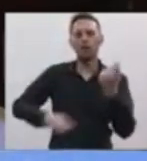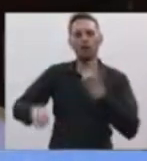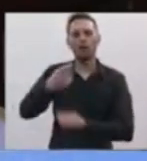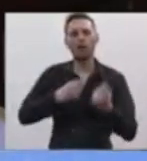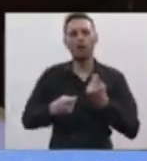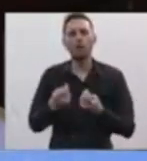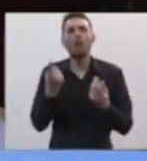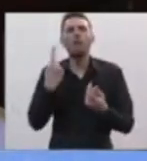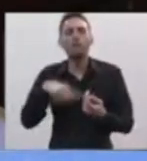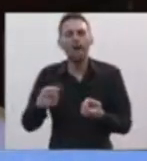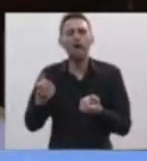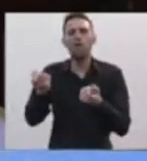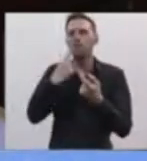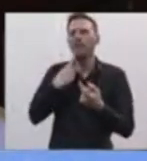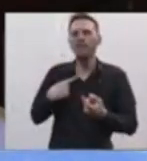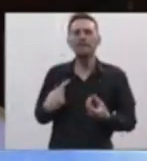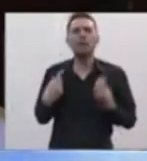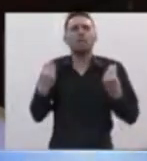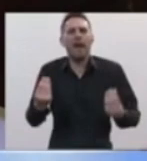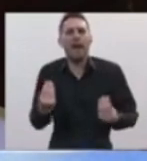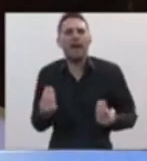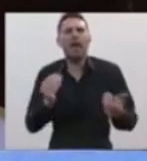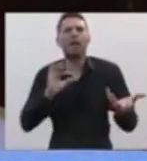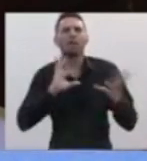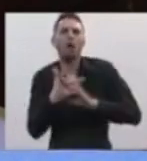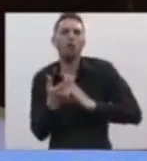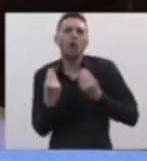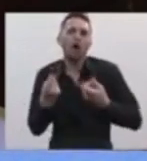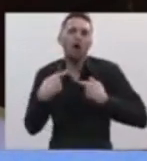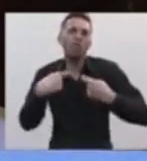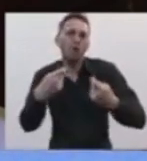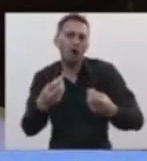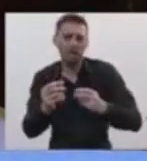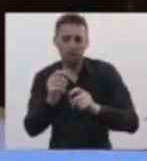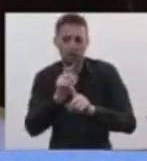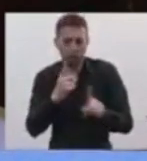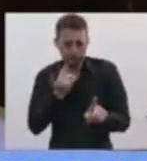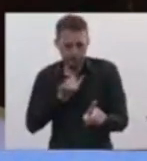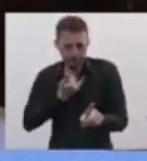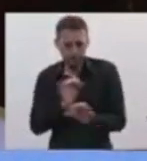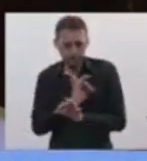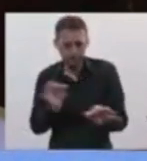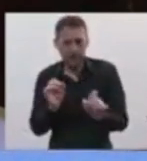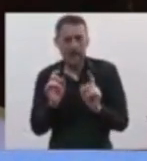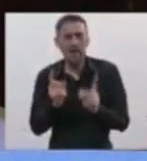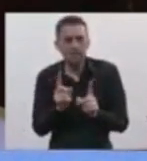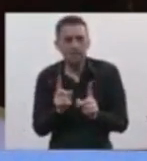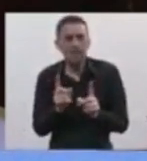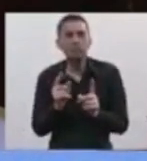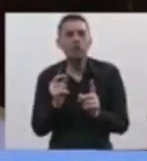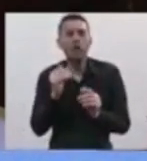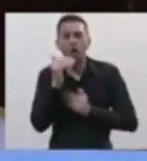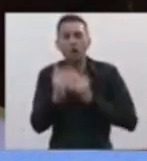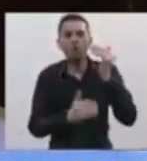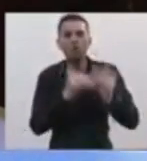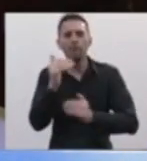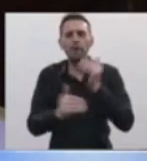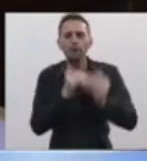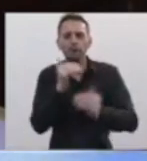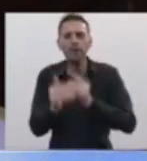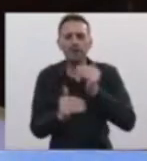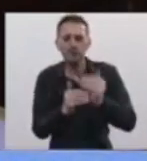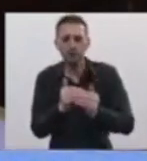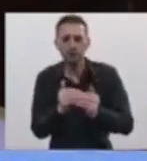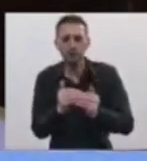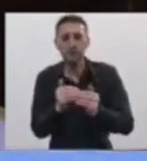y cómo vamos a gastar y lo mismo ocurre en materia de la baja calidad del proceso el